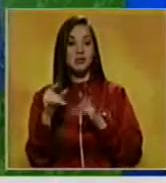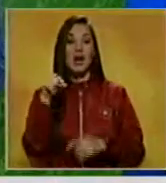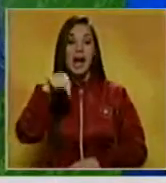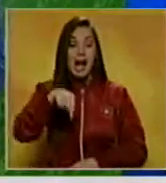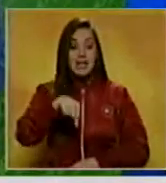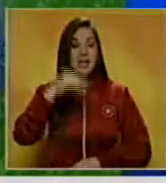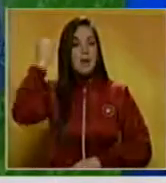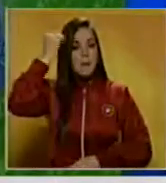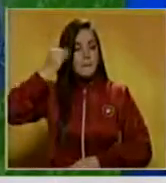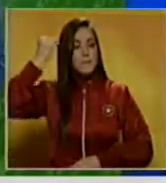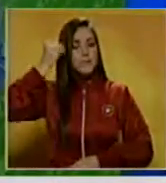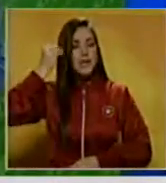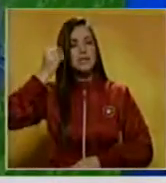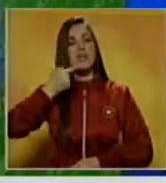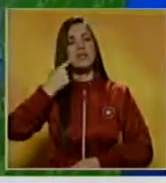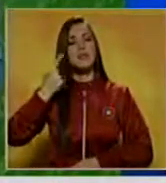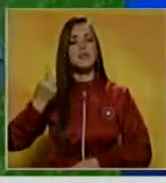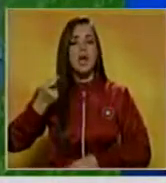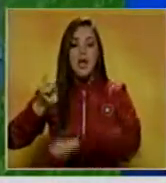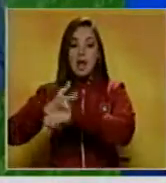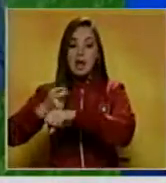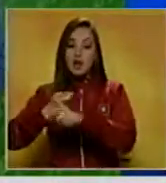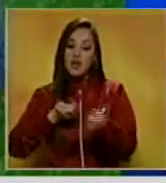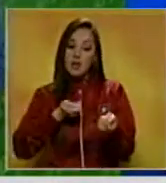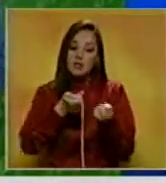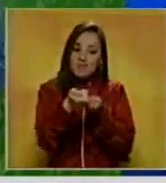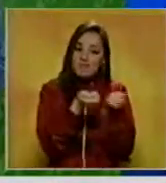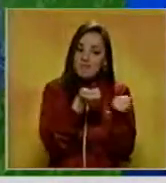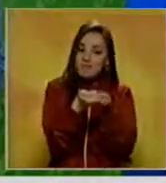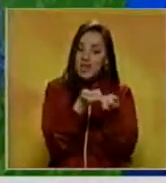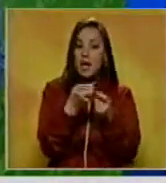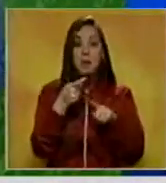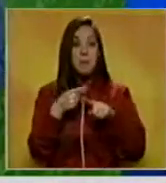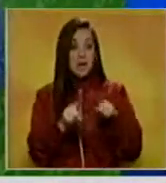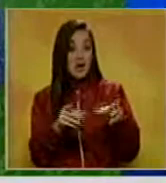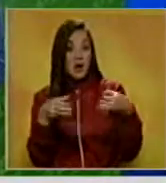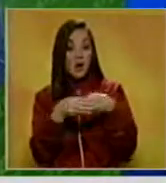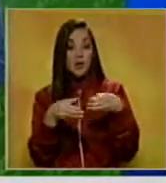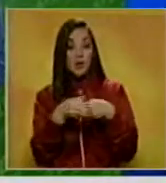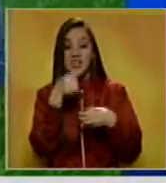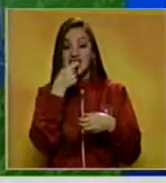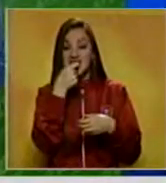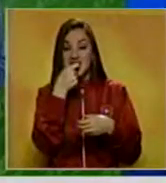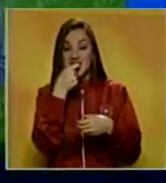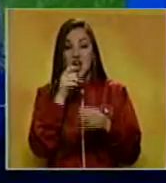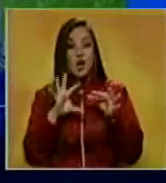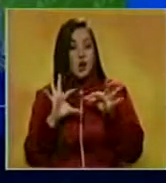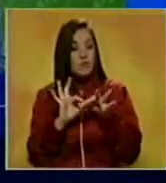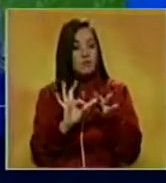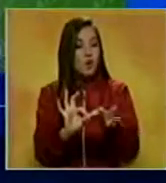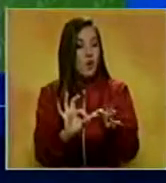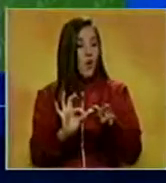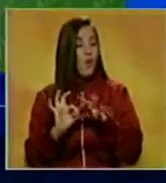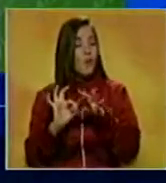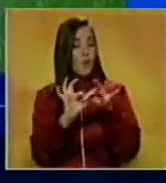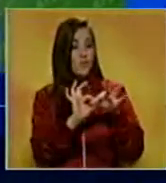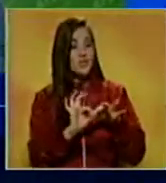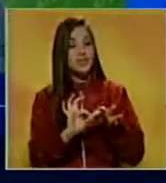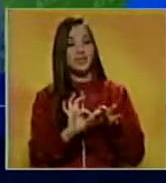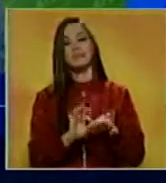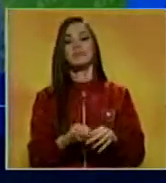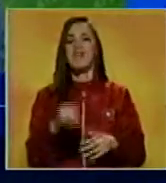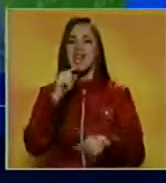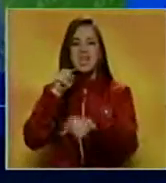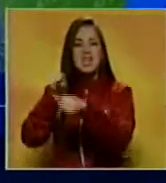de las estrategias del gobierno nacional, la Tolda Verde se mantiene unida trabajando para las elecciones parlamentarias. Critican